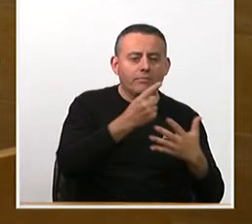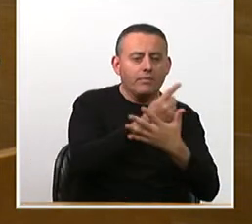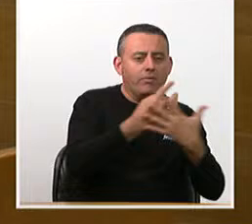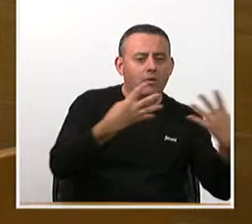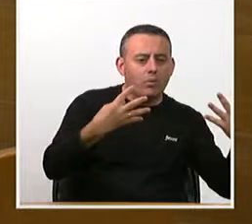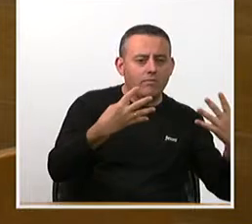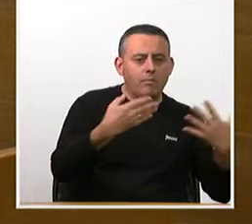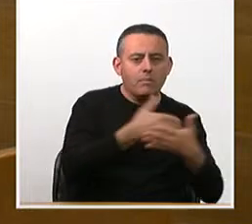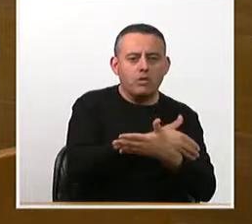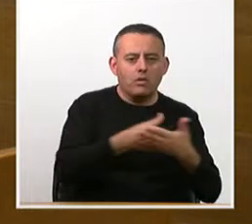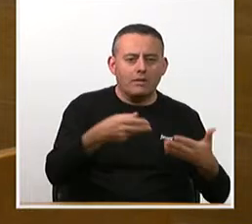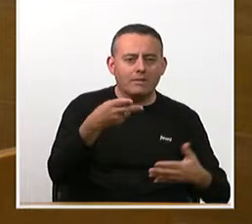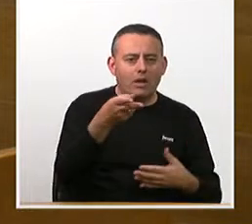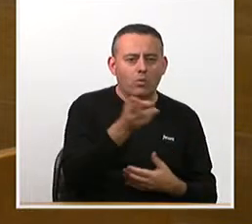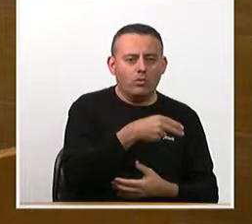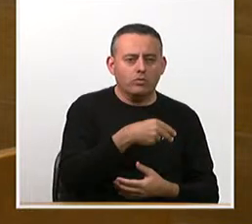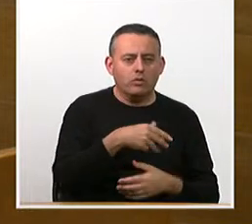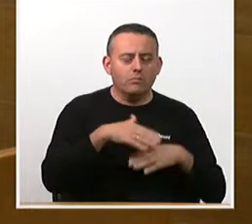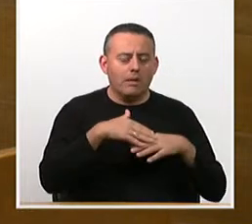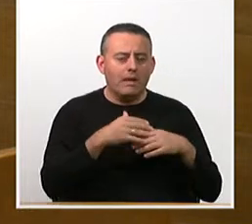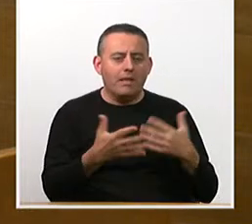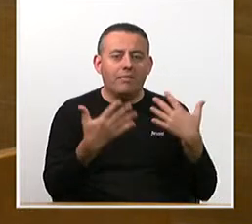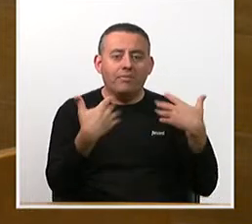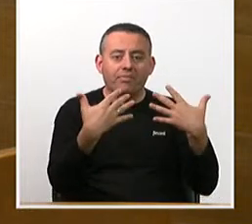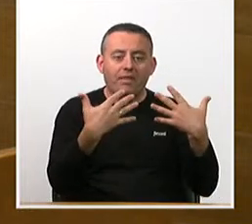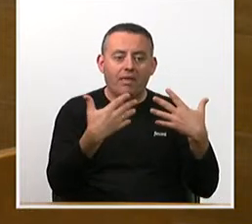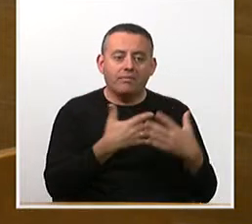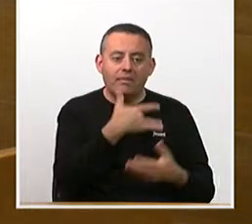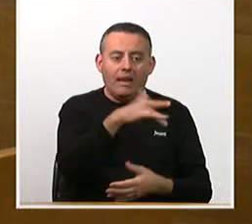euros para 10 delegaciones en infraestructuras